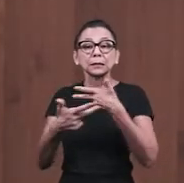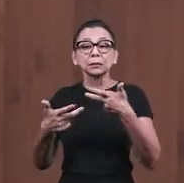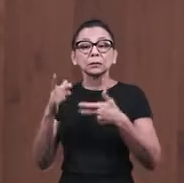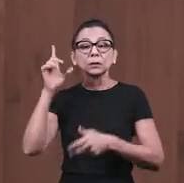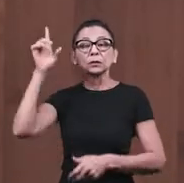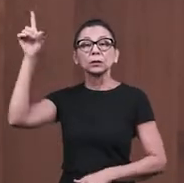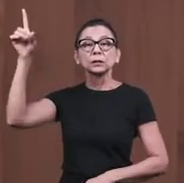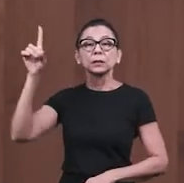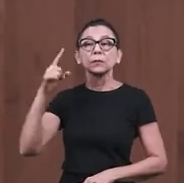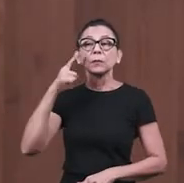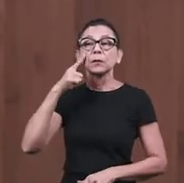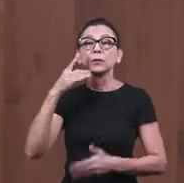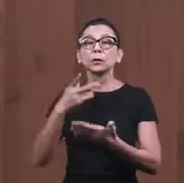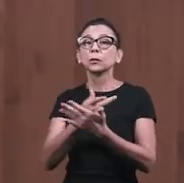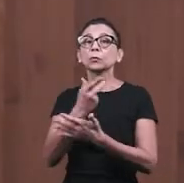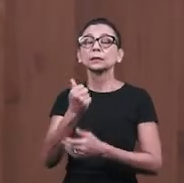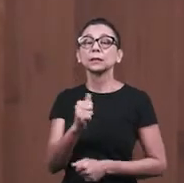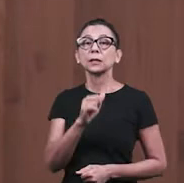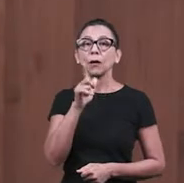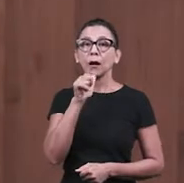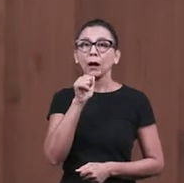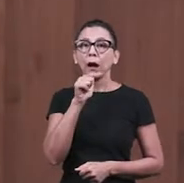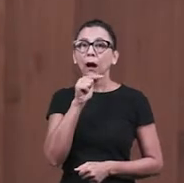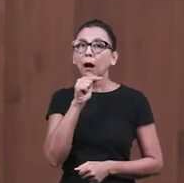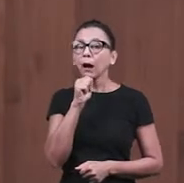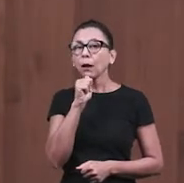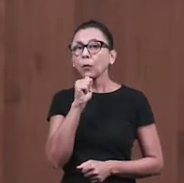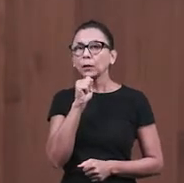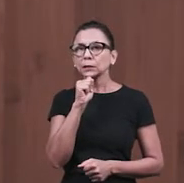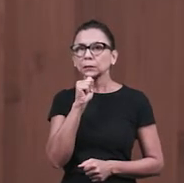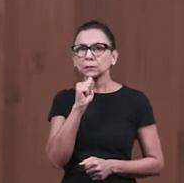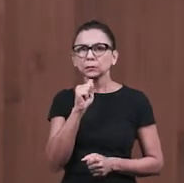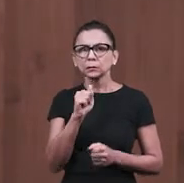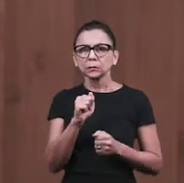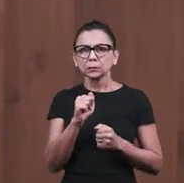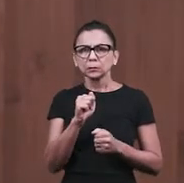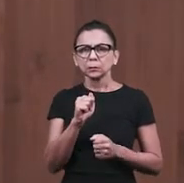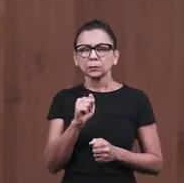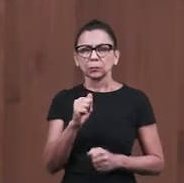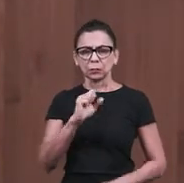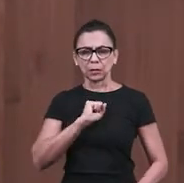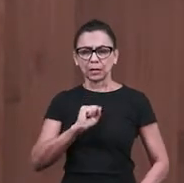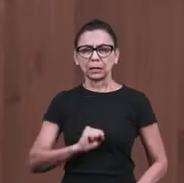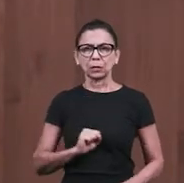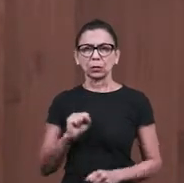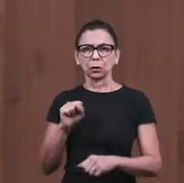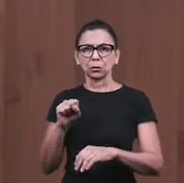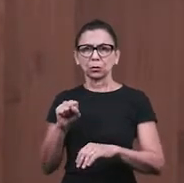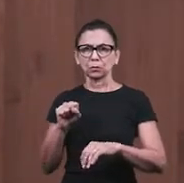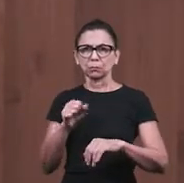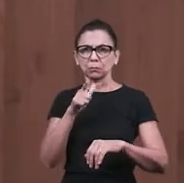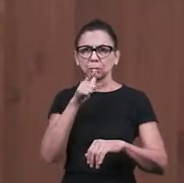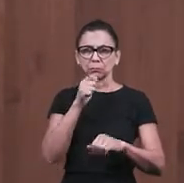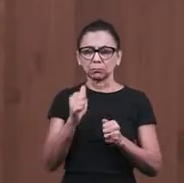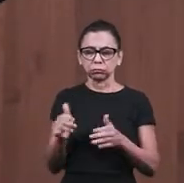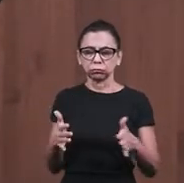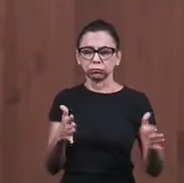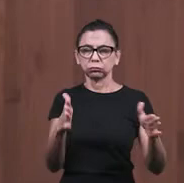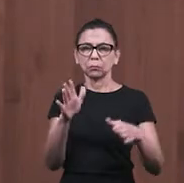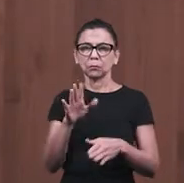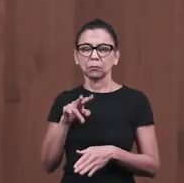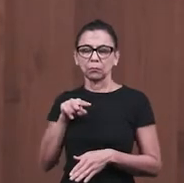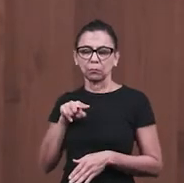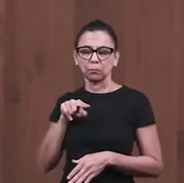lo que sucedió con las aguas del río Jordán al instante que los sacerdotes pisaron la vereda del